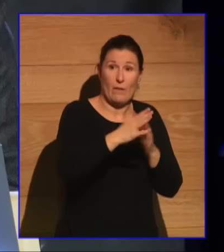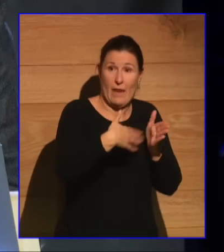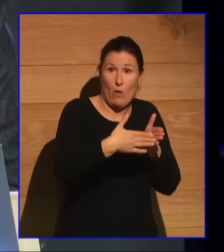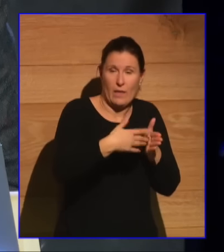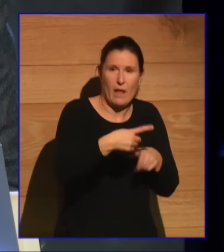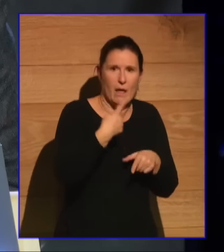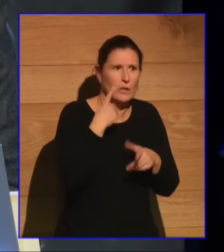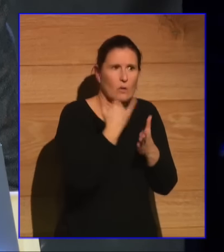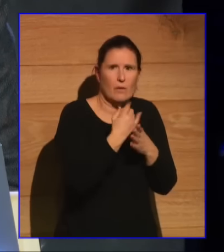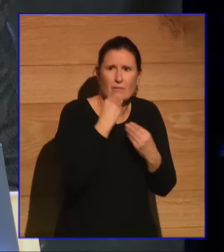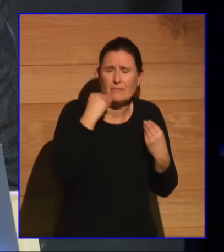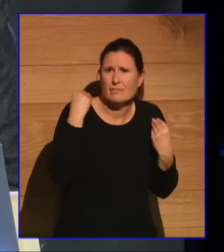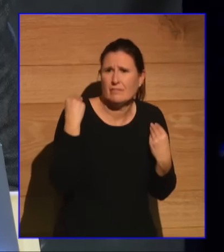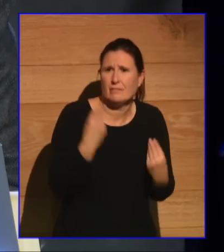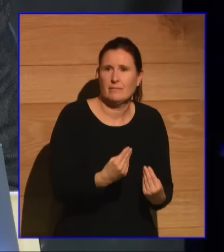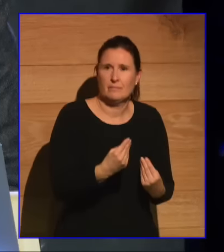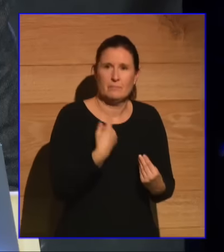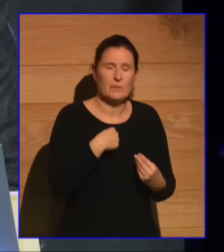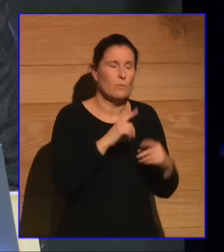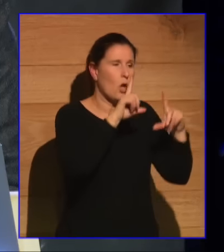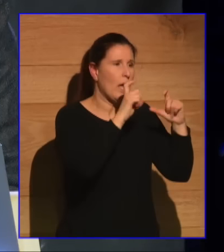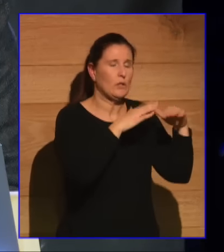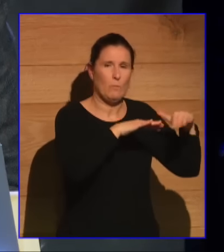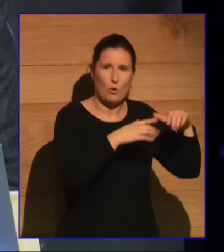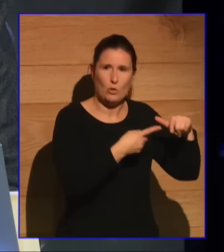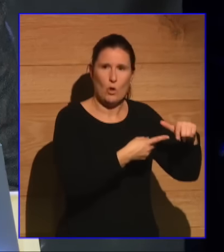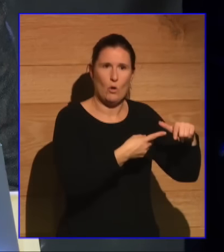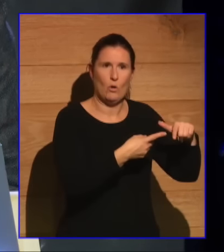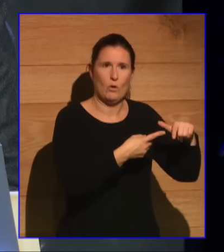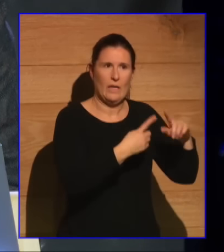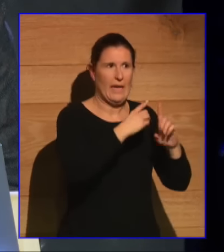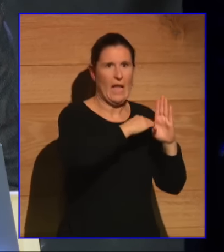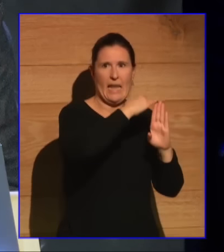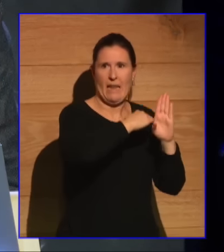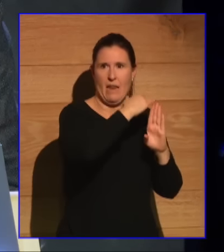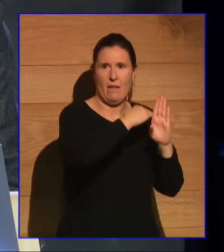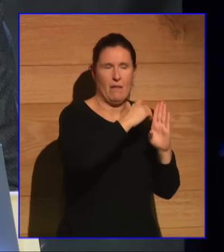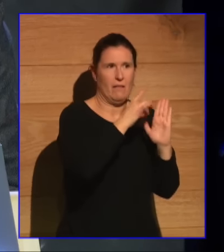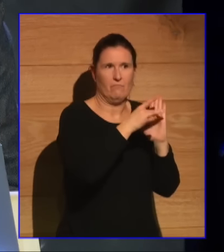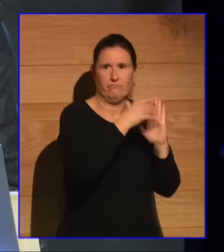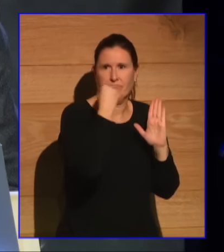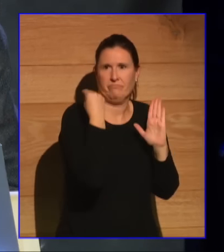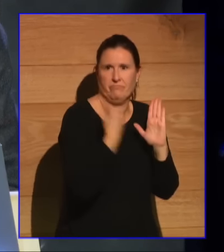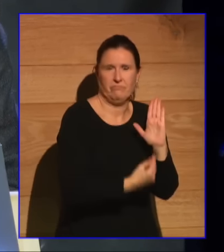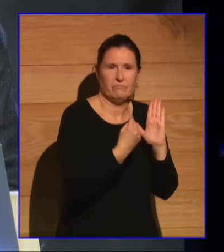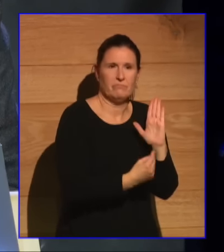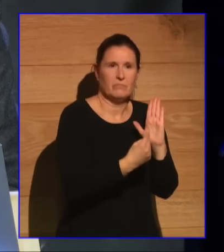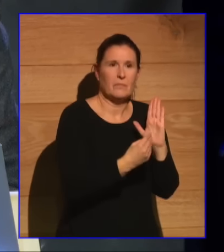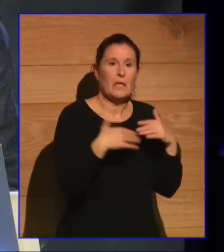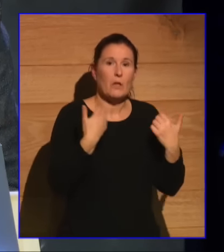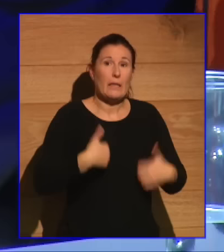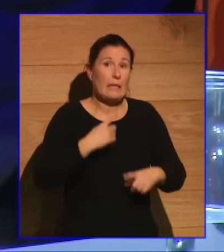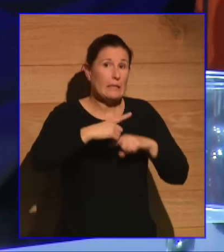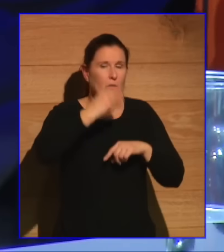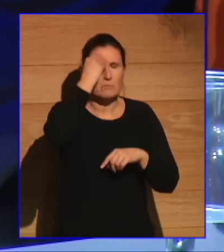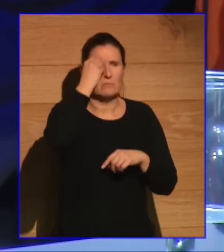pruebas sensacionales. El stop motion se llegaba a un nivel absolutamente sensacional. Y él no pensaba